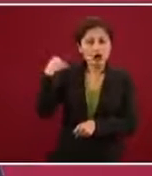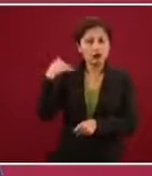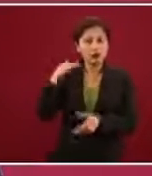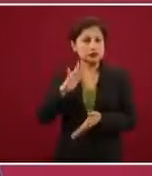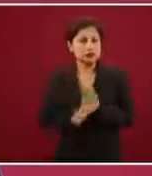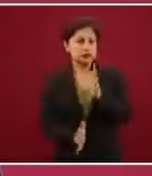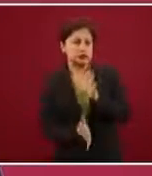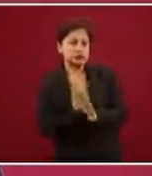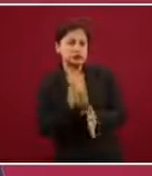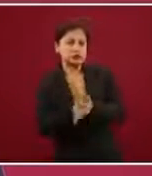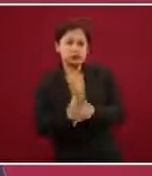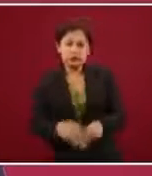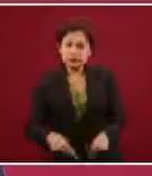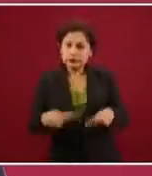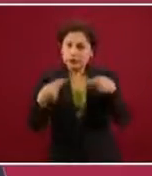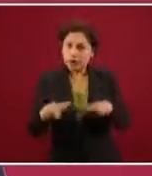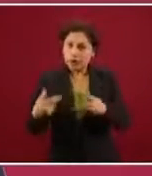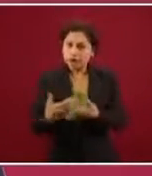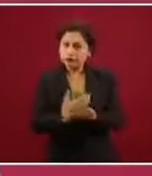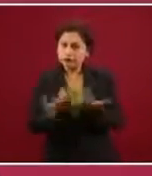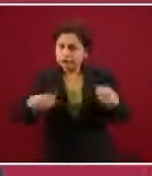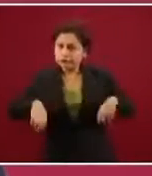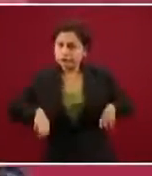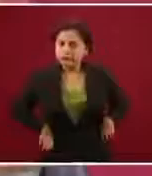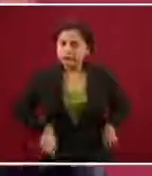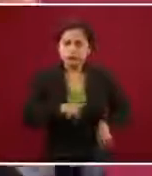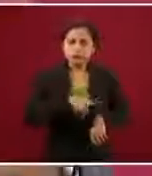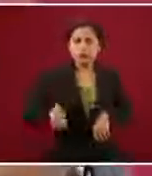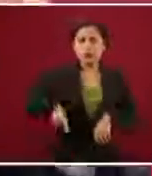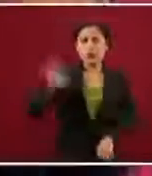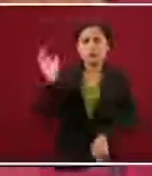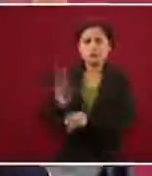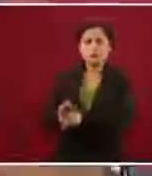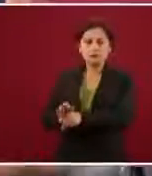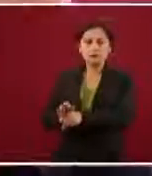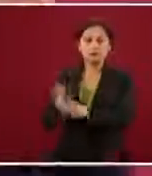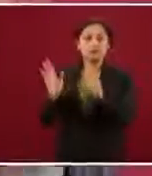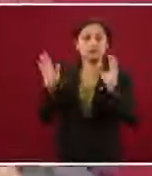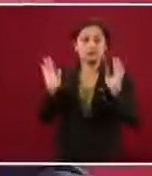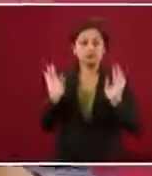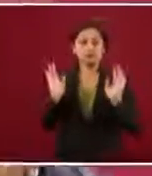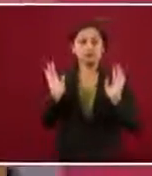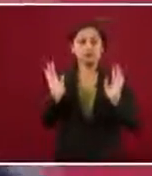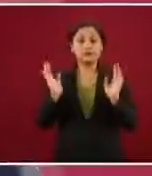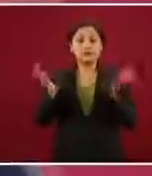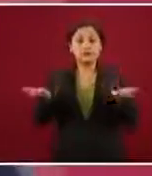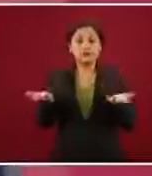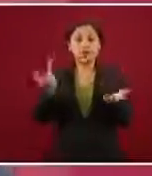Y si lo estamos logrando esto,